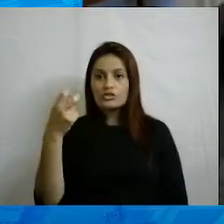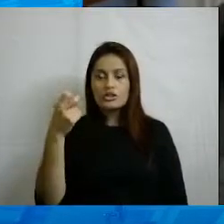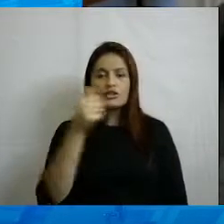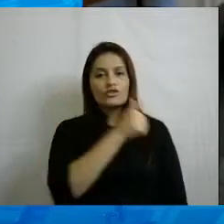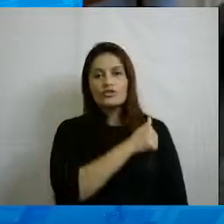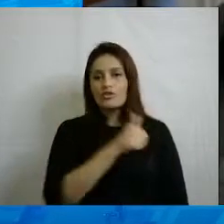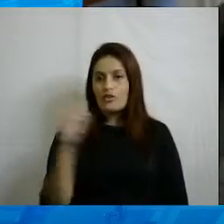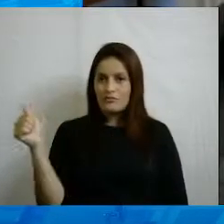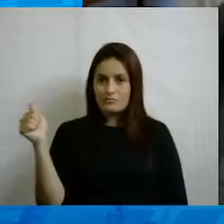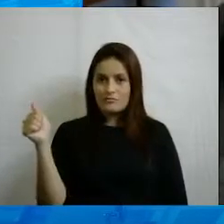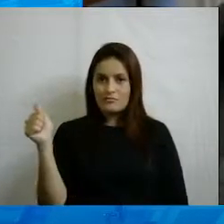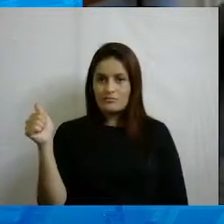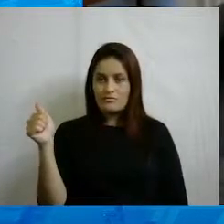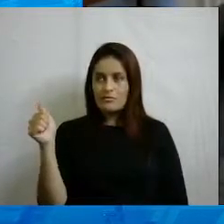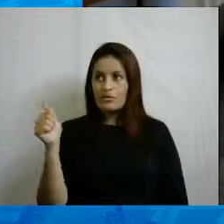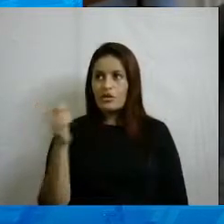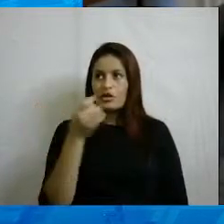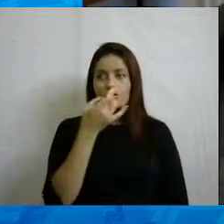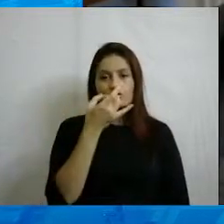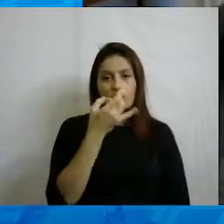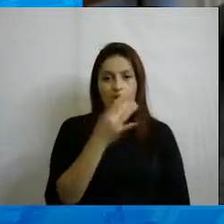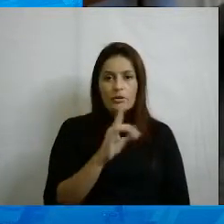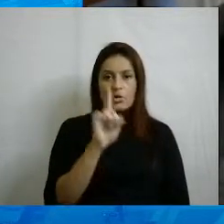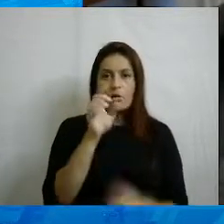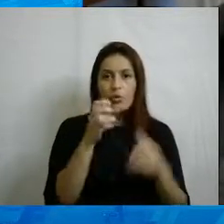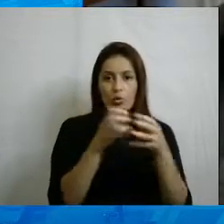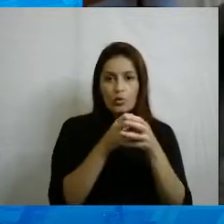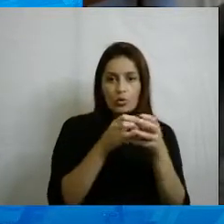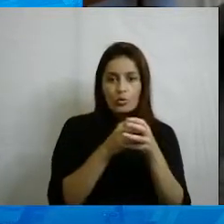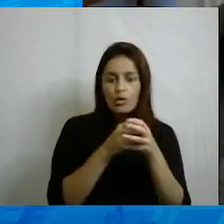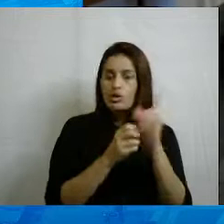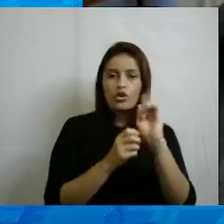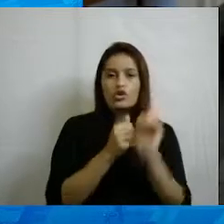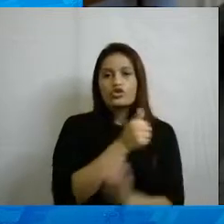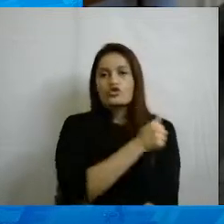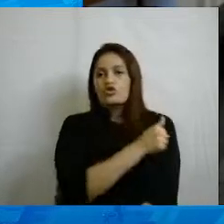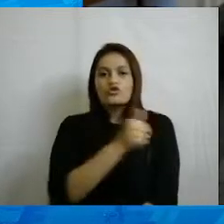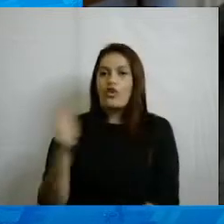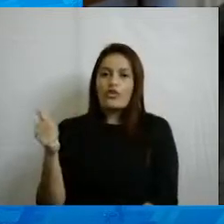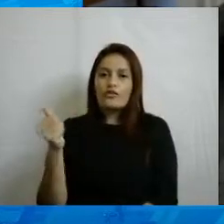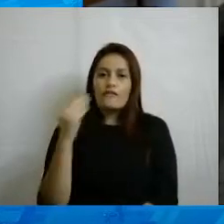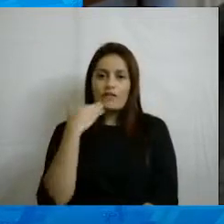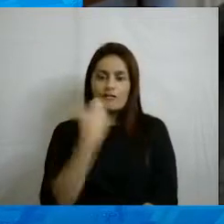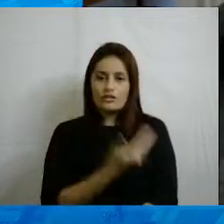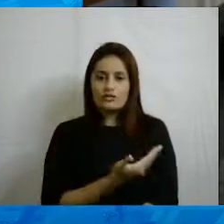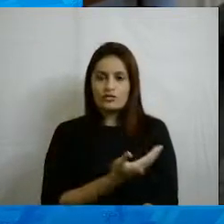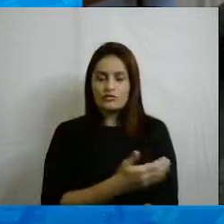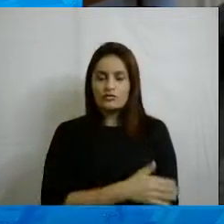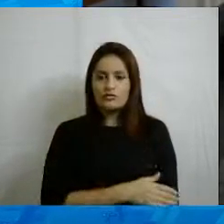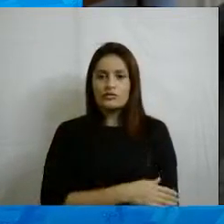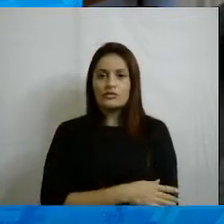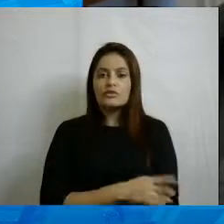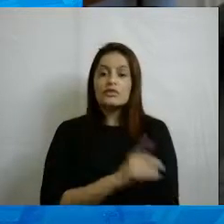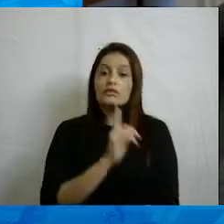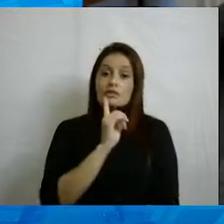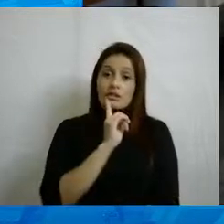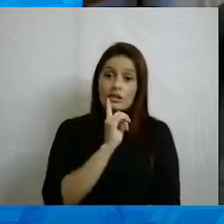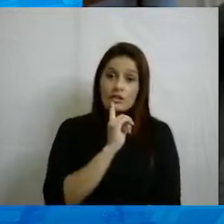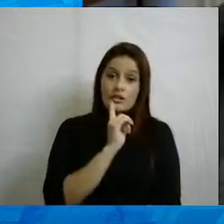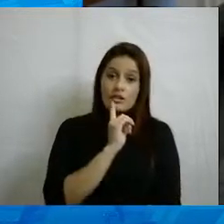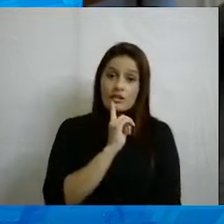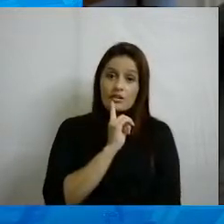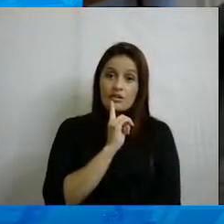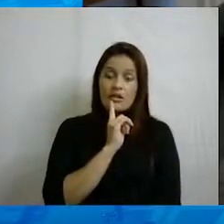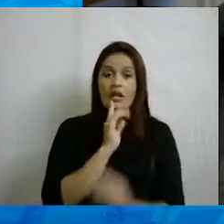todas. No que solamente un pequeño grupo se beneficie, sino que todas se benefician. Tanto la que tiene en la casa, que tiene un